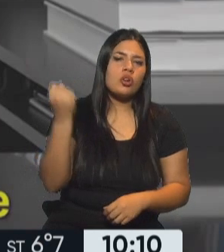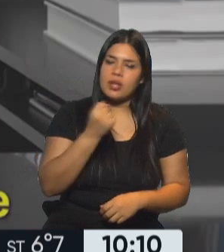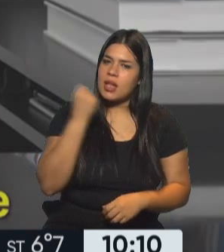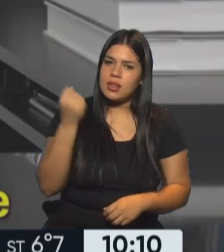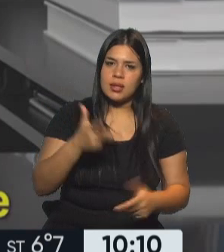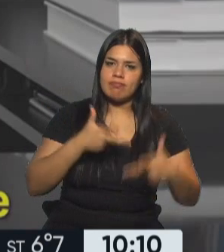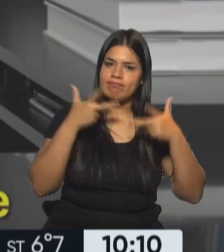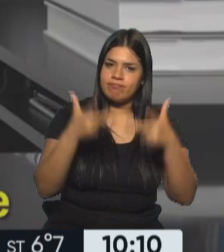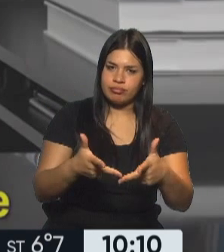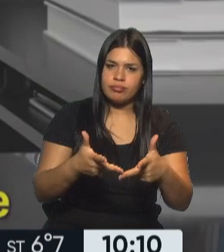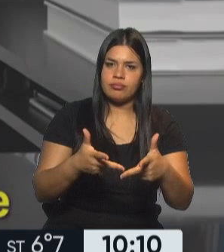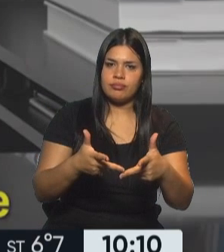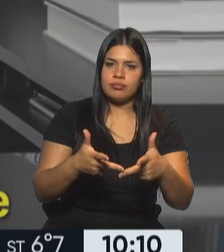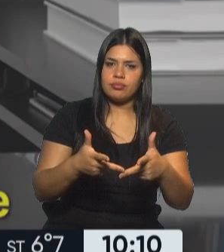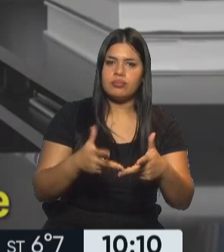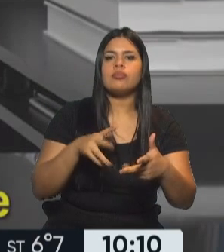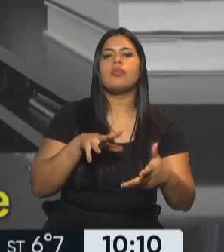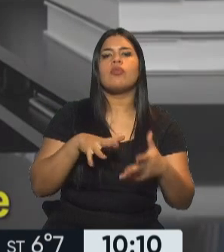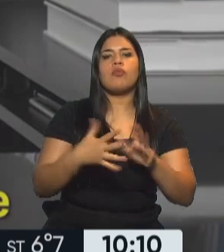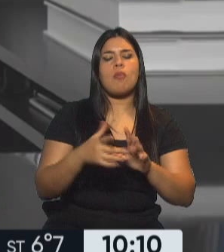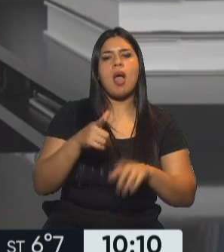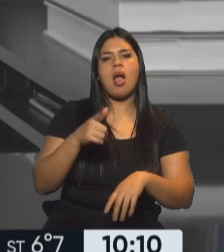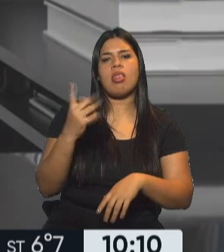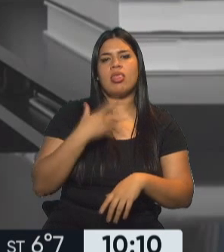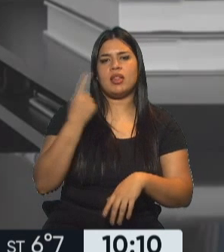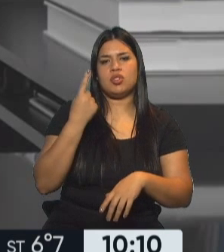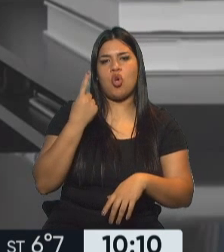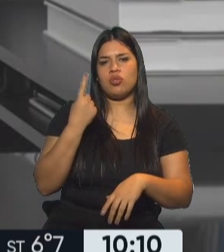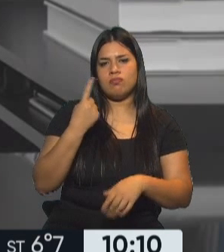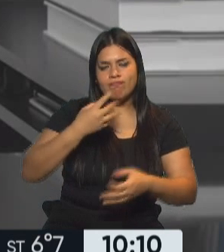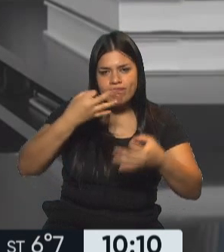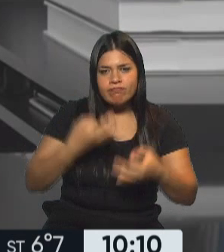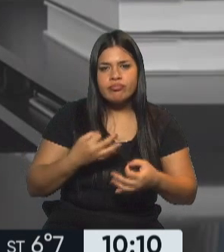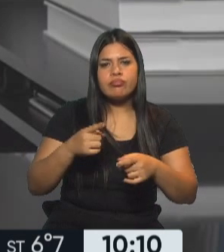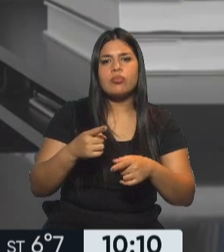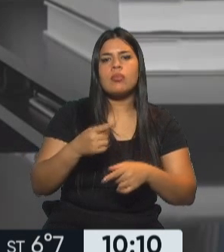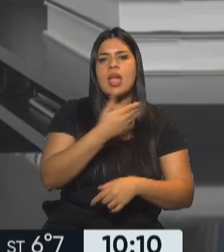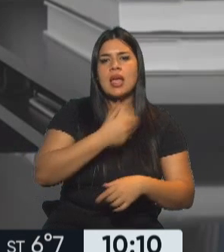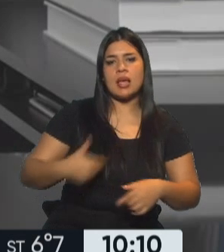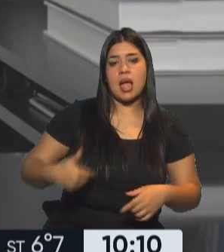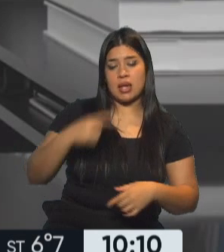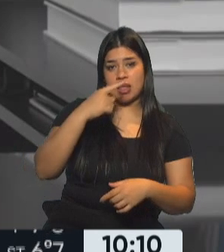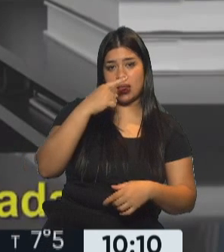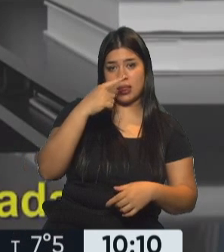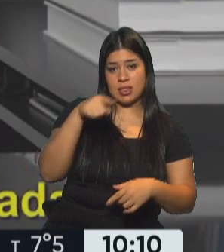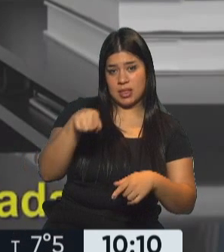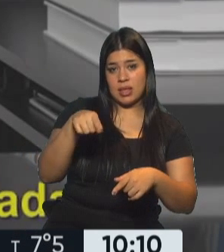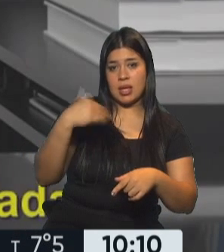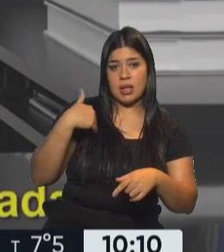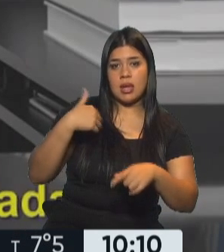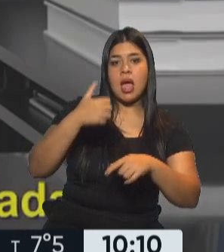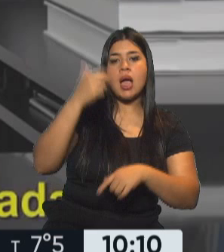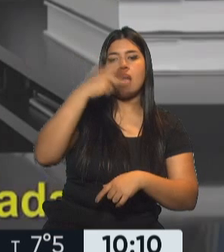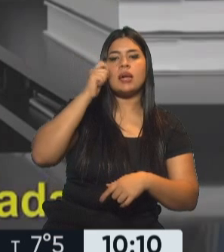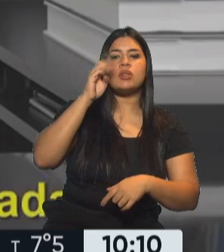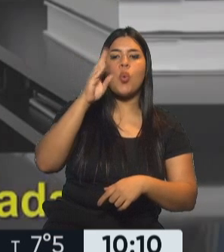oportunamente como una medida en la dirección correcta cuando el Estado argentino designó a Hezbollah